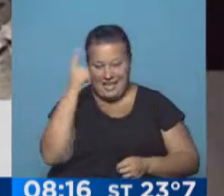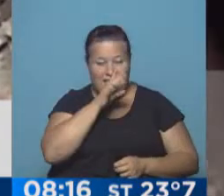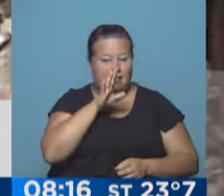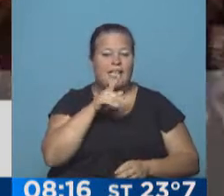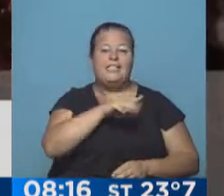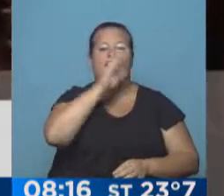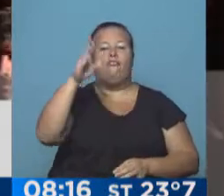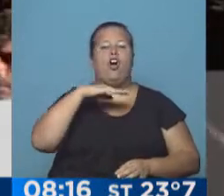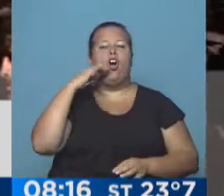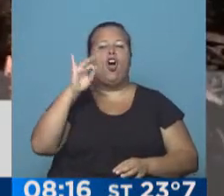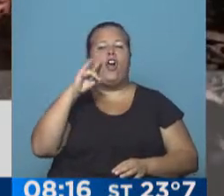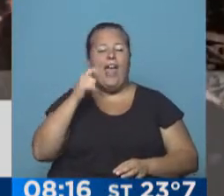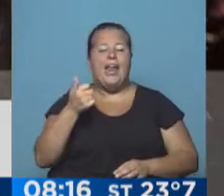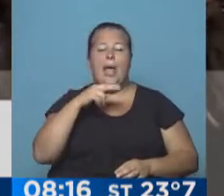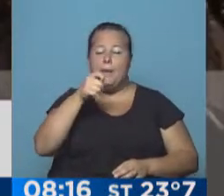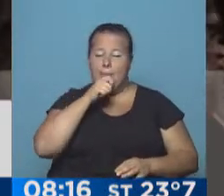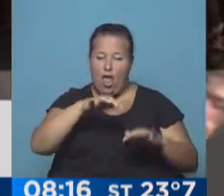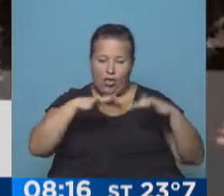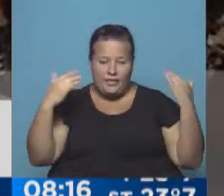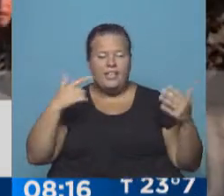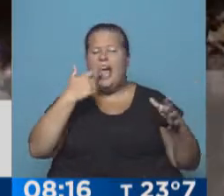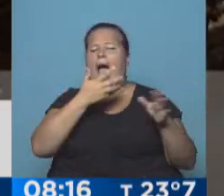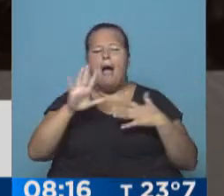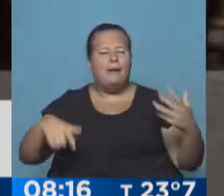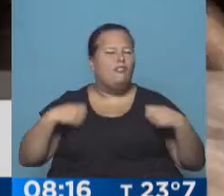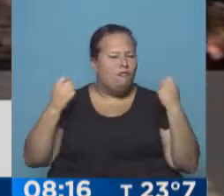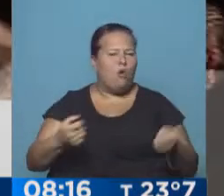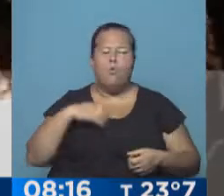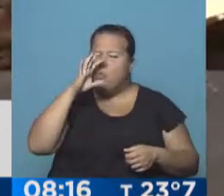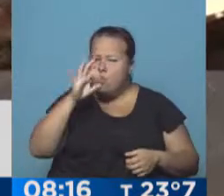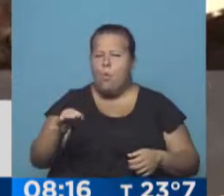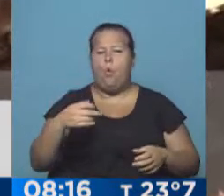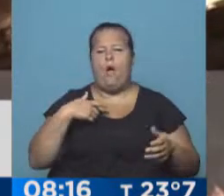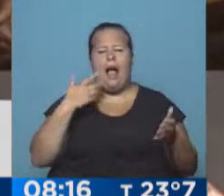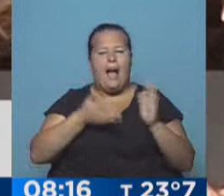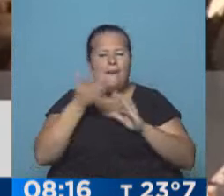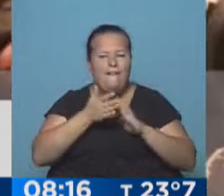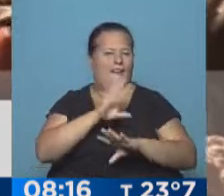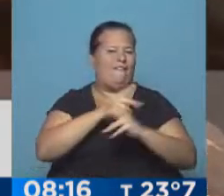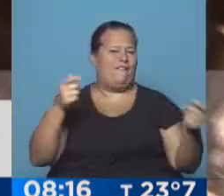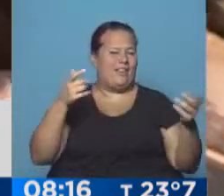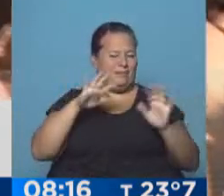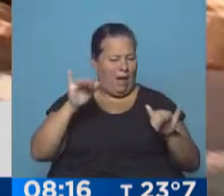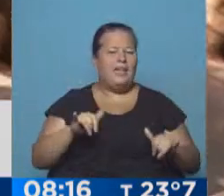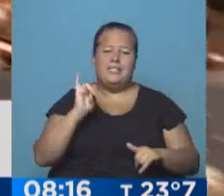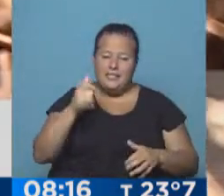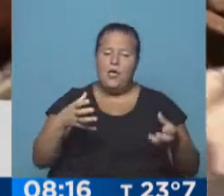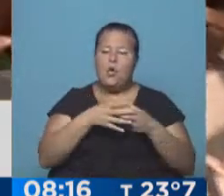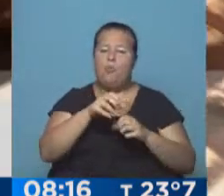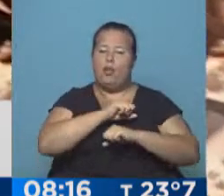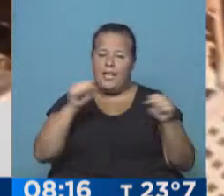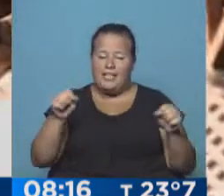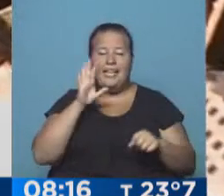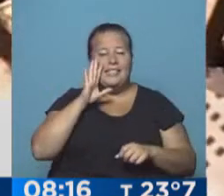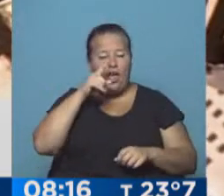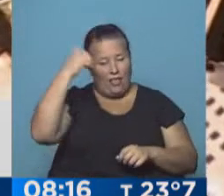en Jordania. En conferencia de prensa dijo Fernando, más allá de los esfuerzos, nunca estuvimos tan cerca de un alto al fuego. Sí, el grupo terrorista